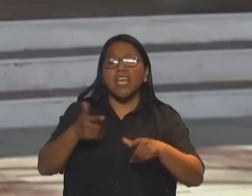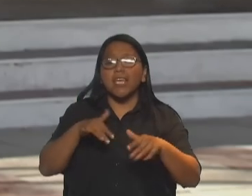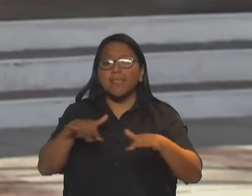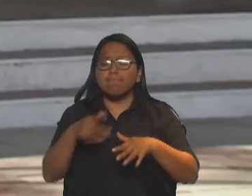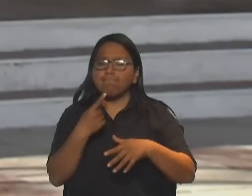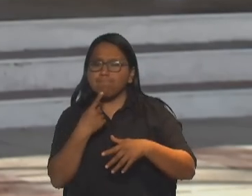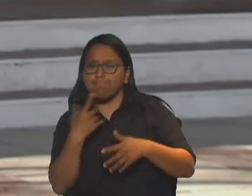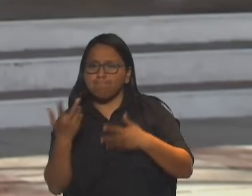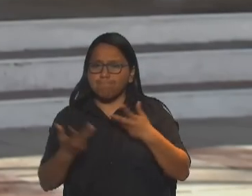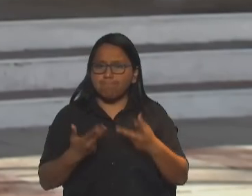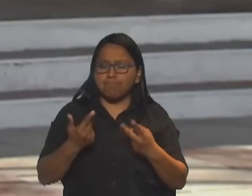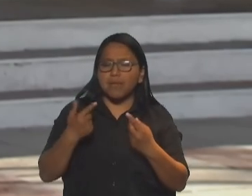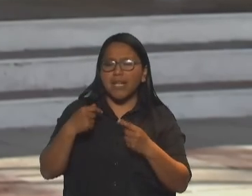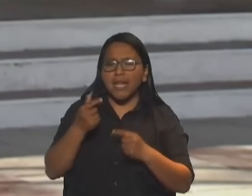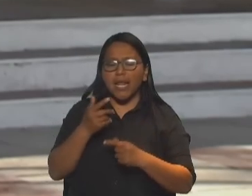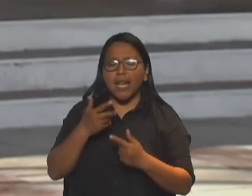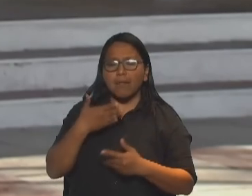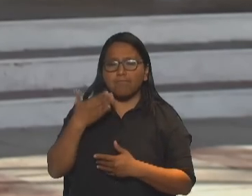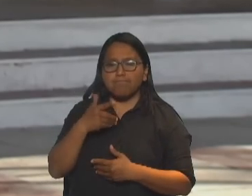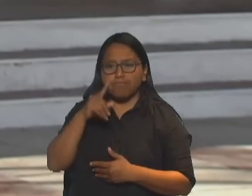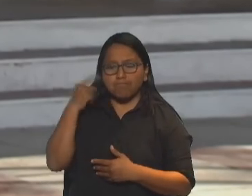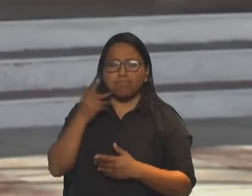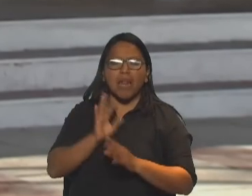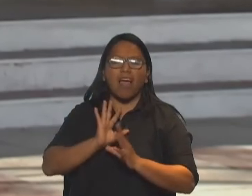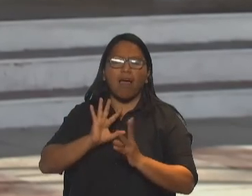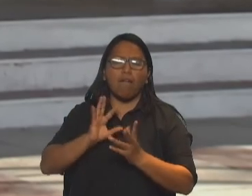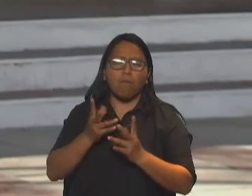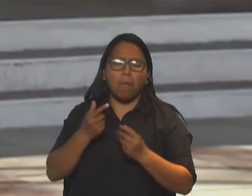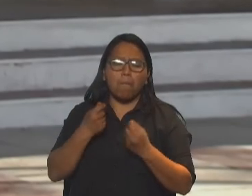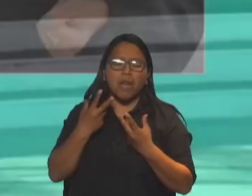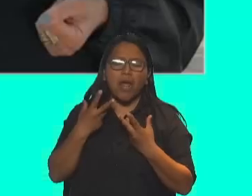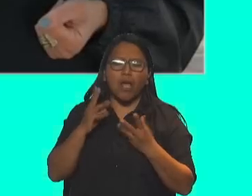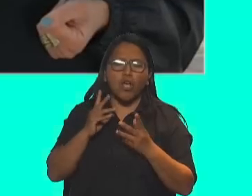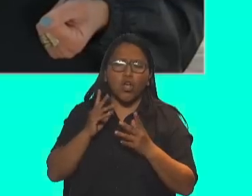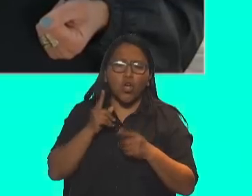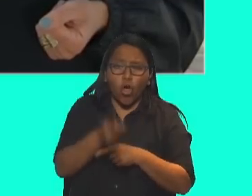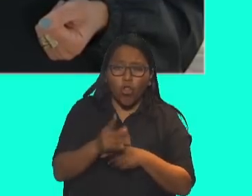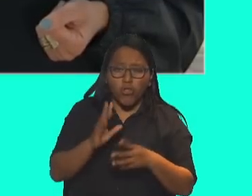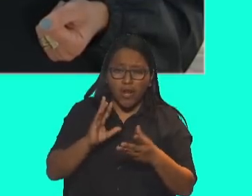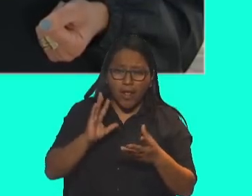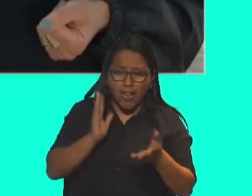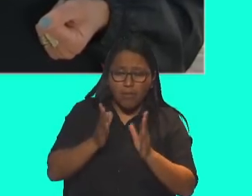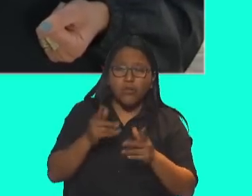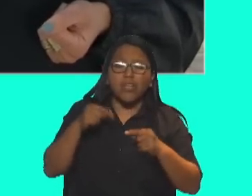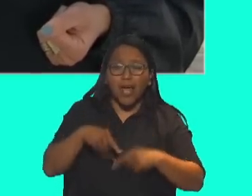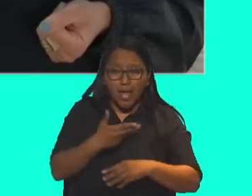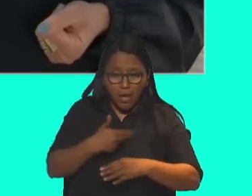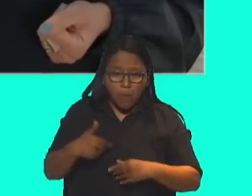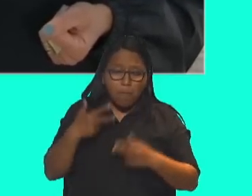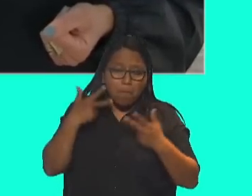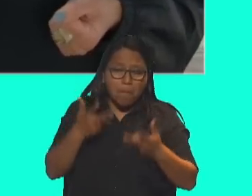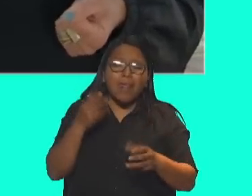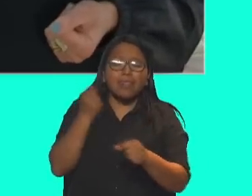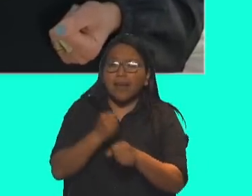que generaba las palabras del presidente la mejor forma de repudiar la violencia entiende este gobierno que es